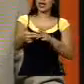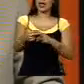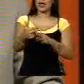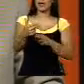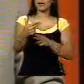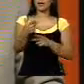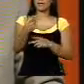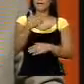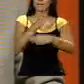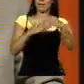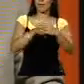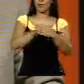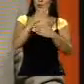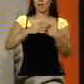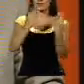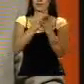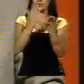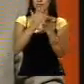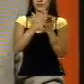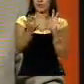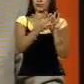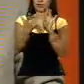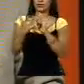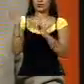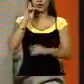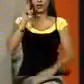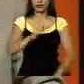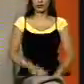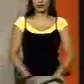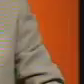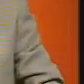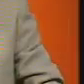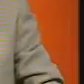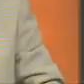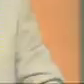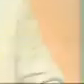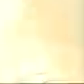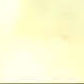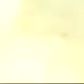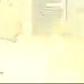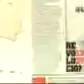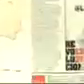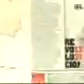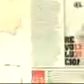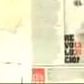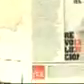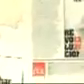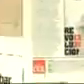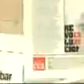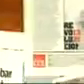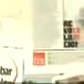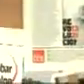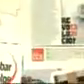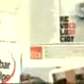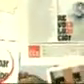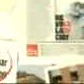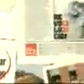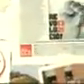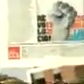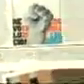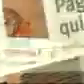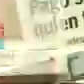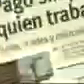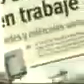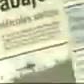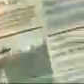Bueno, los hechos acontecidos, tenemos que comentar, ¿verdad?, el atentado a